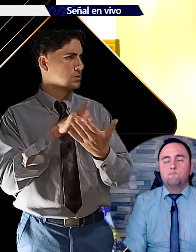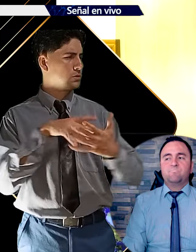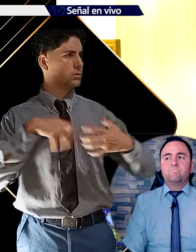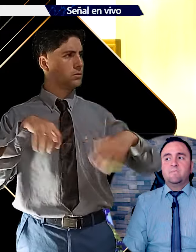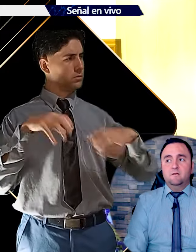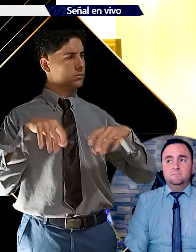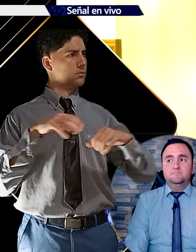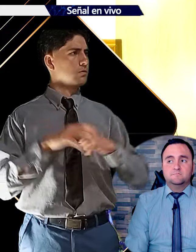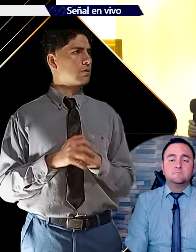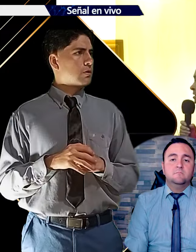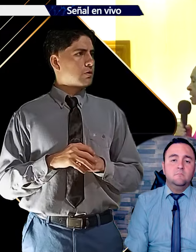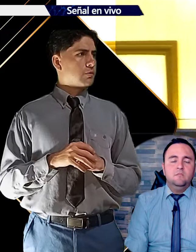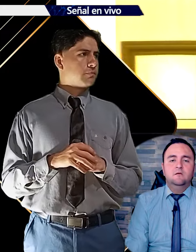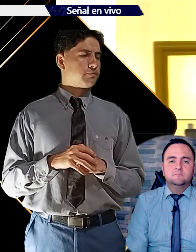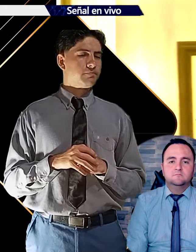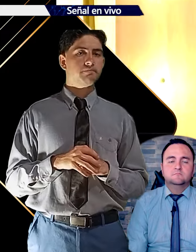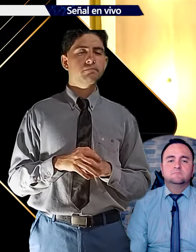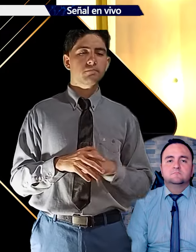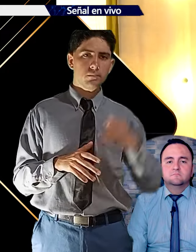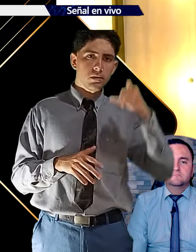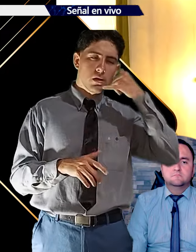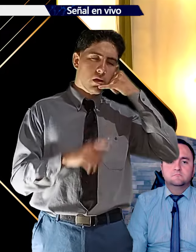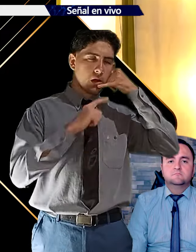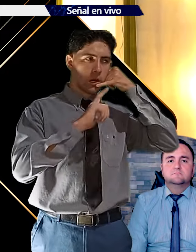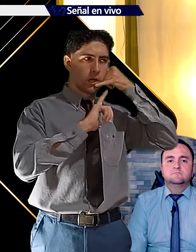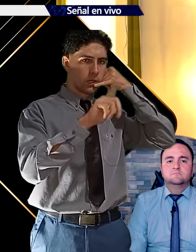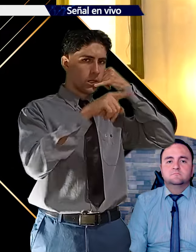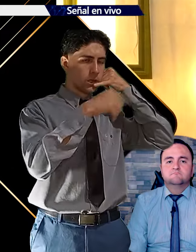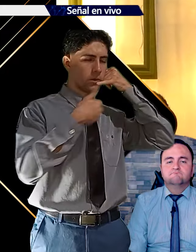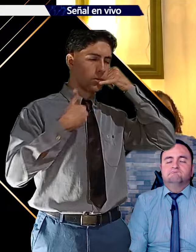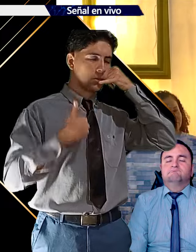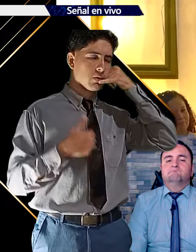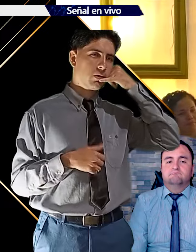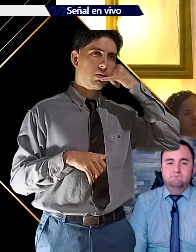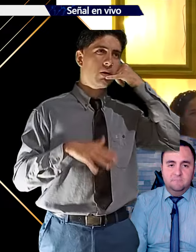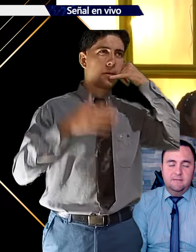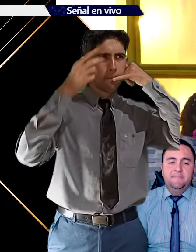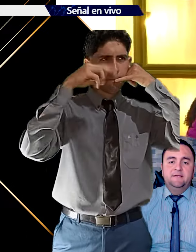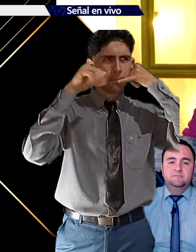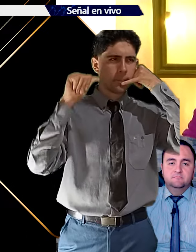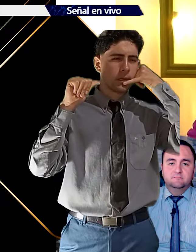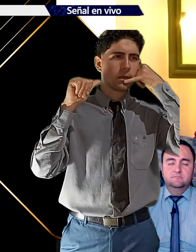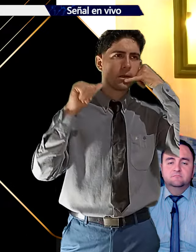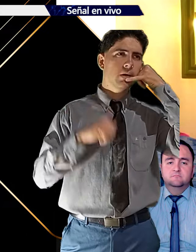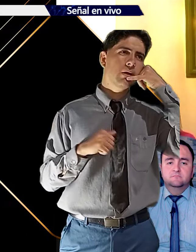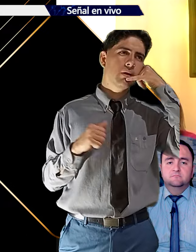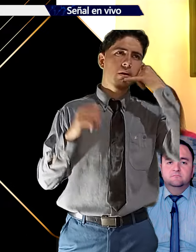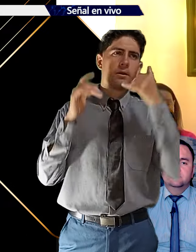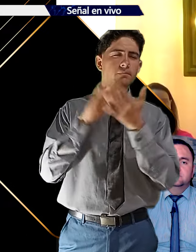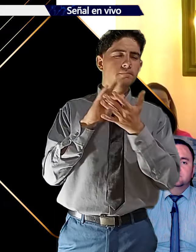Mami, ¿será que yo puedo ir? Le dije, claro. Llamé a la presidenta del joven y le dije, hija, te voy a pedir un favor. Mi hija va a ir a esa integración.